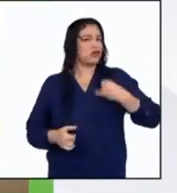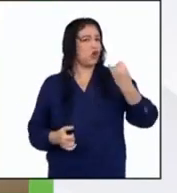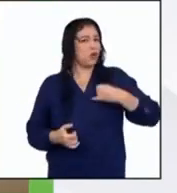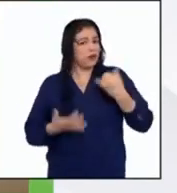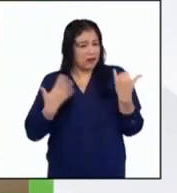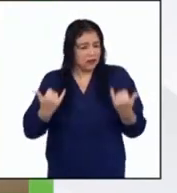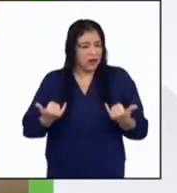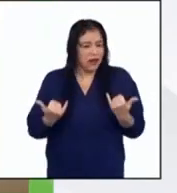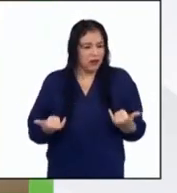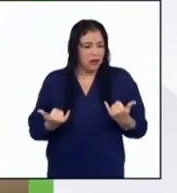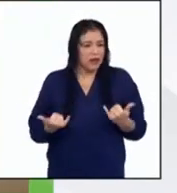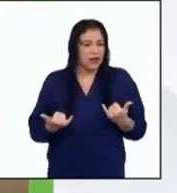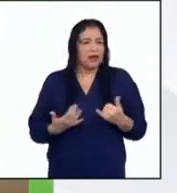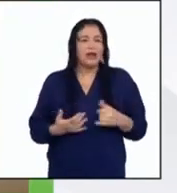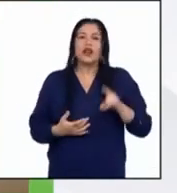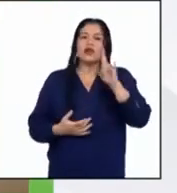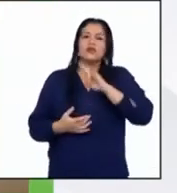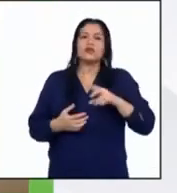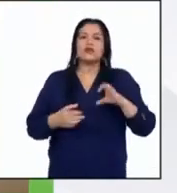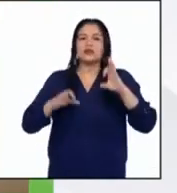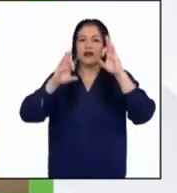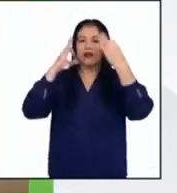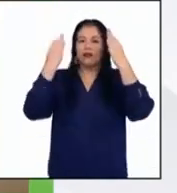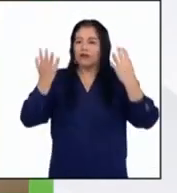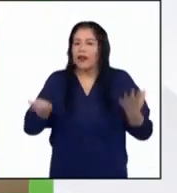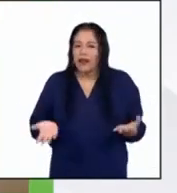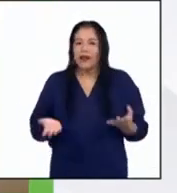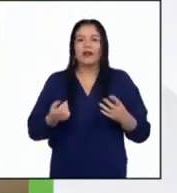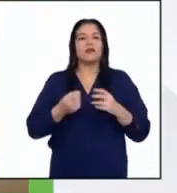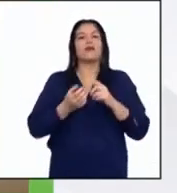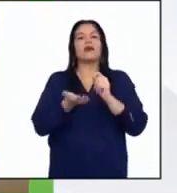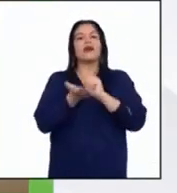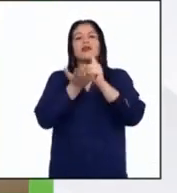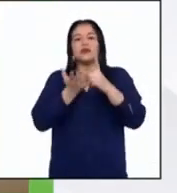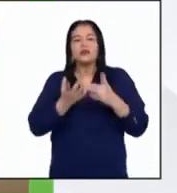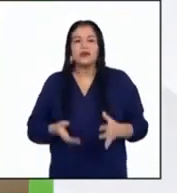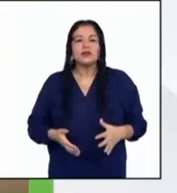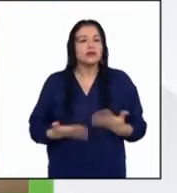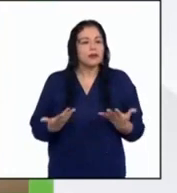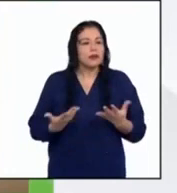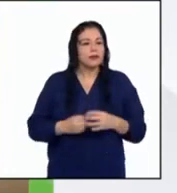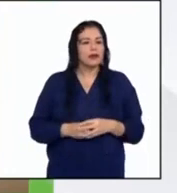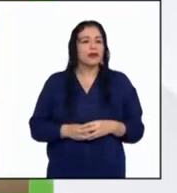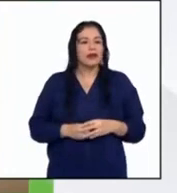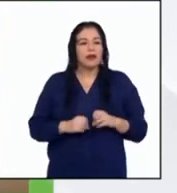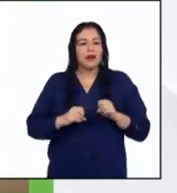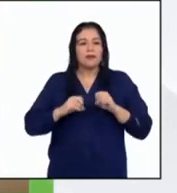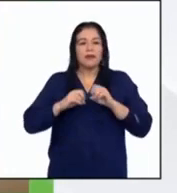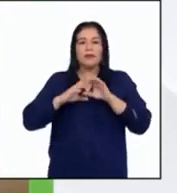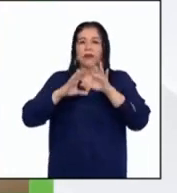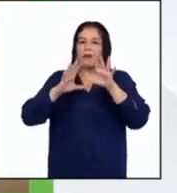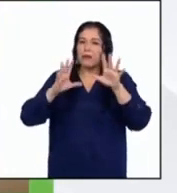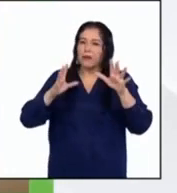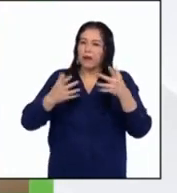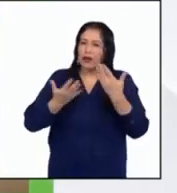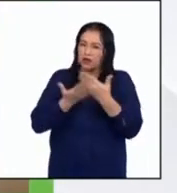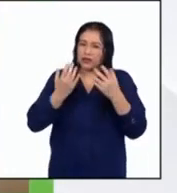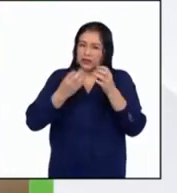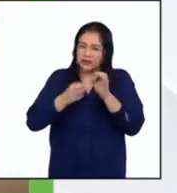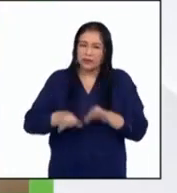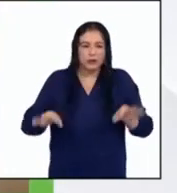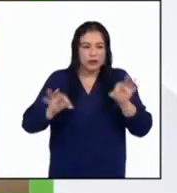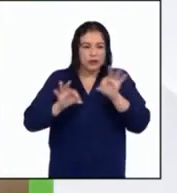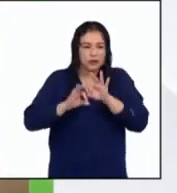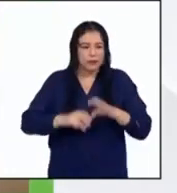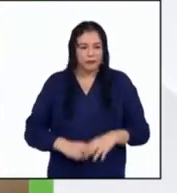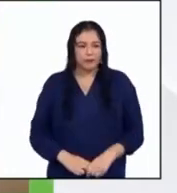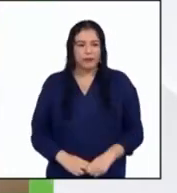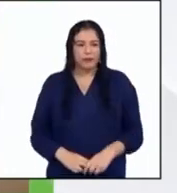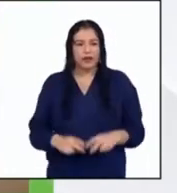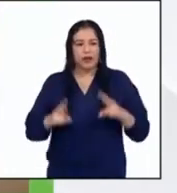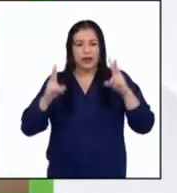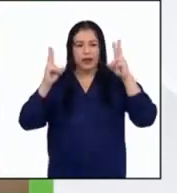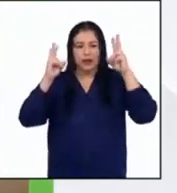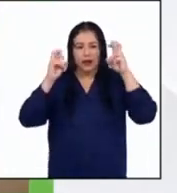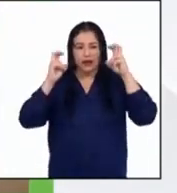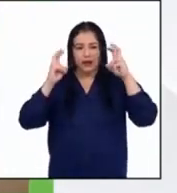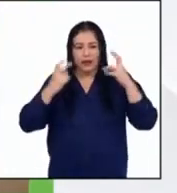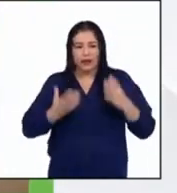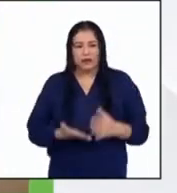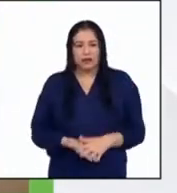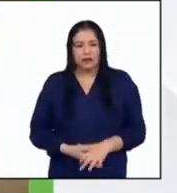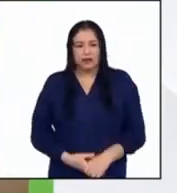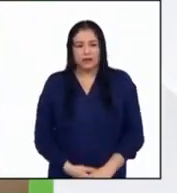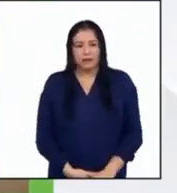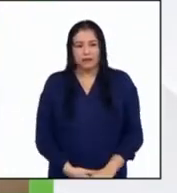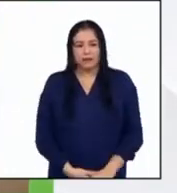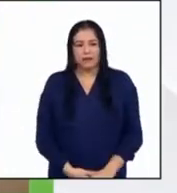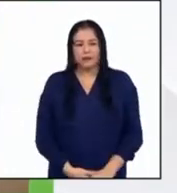actualmente que utilizan las redes sociales, por ejemplo, para movilizar mundialmente en temas que nos están afectando